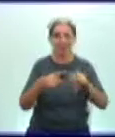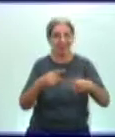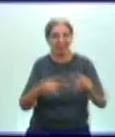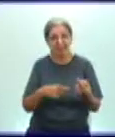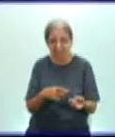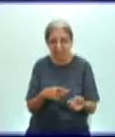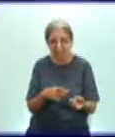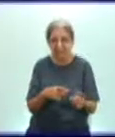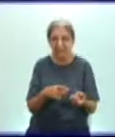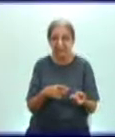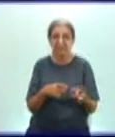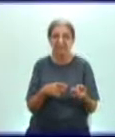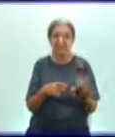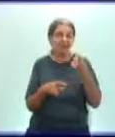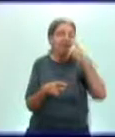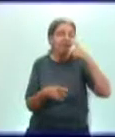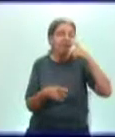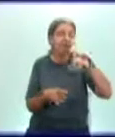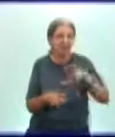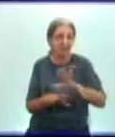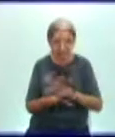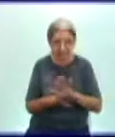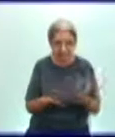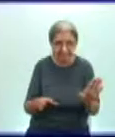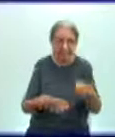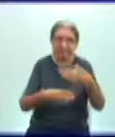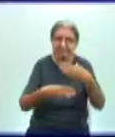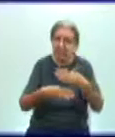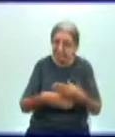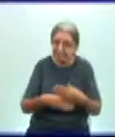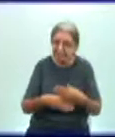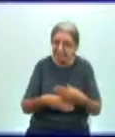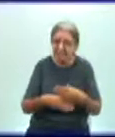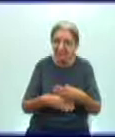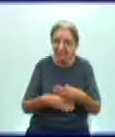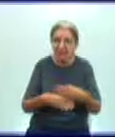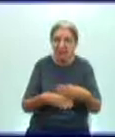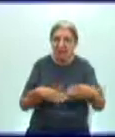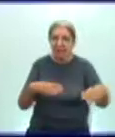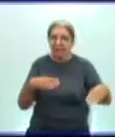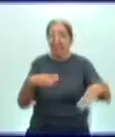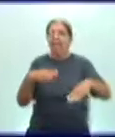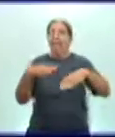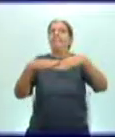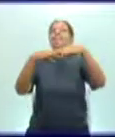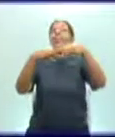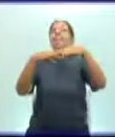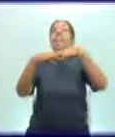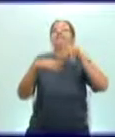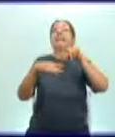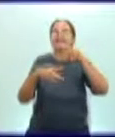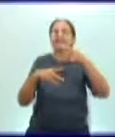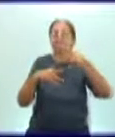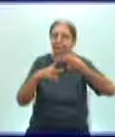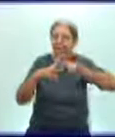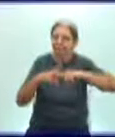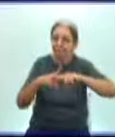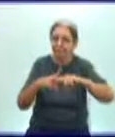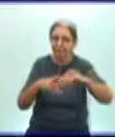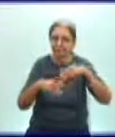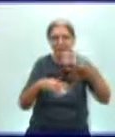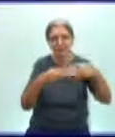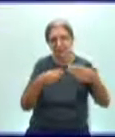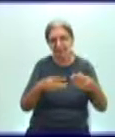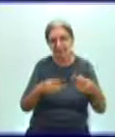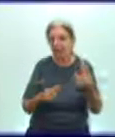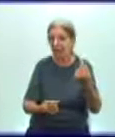el desenlace, que es donde se llega al clímax, a la solución del conflicto. En algunos